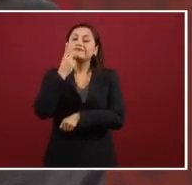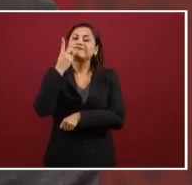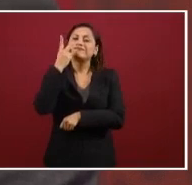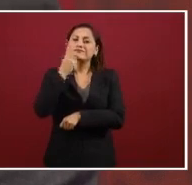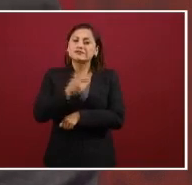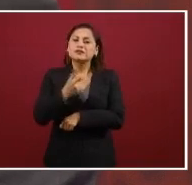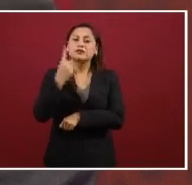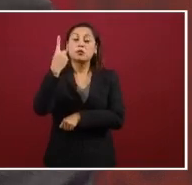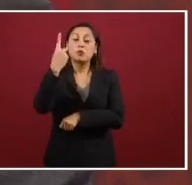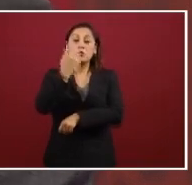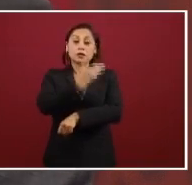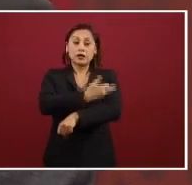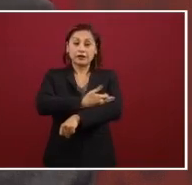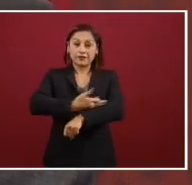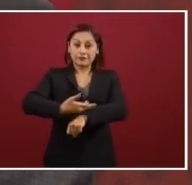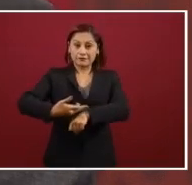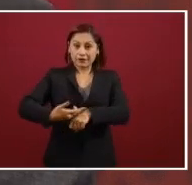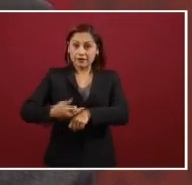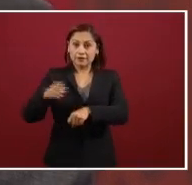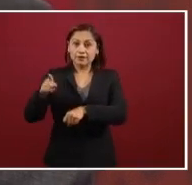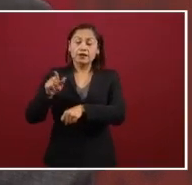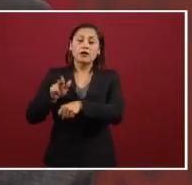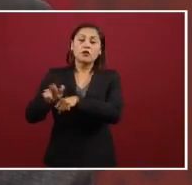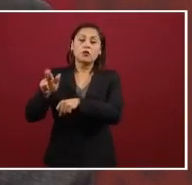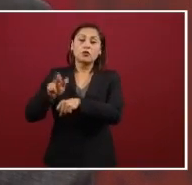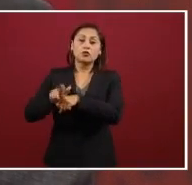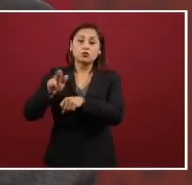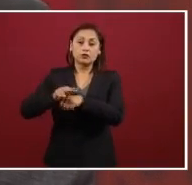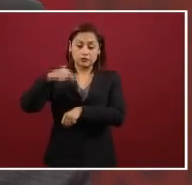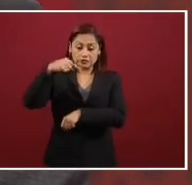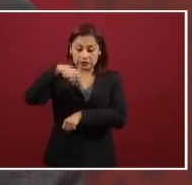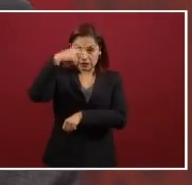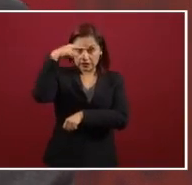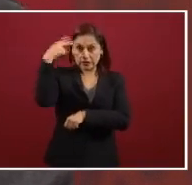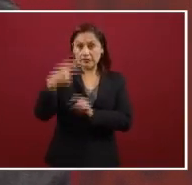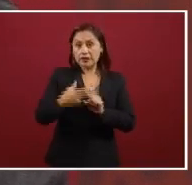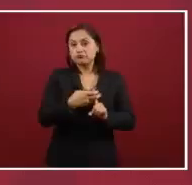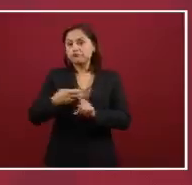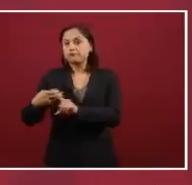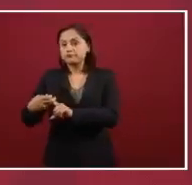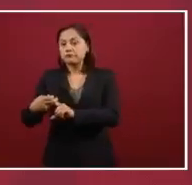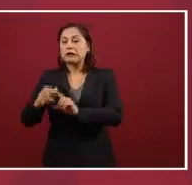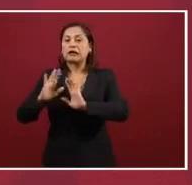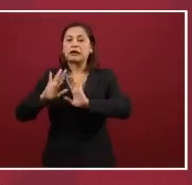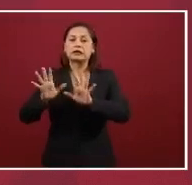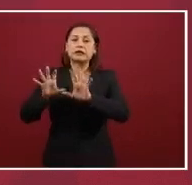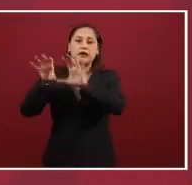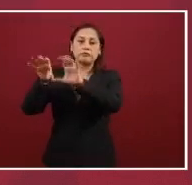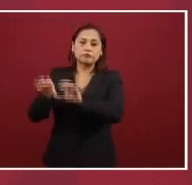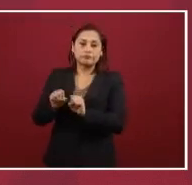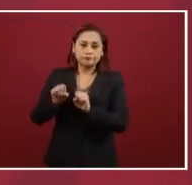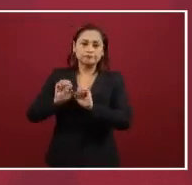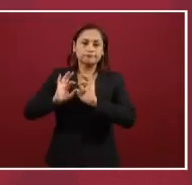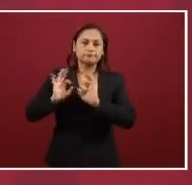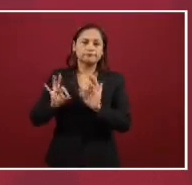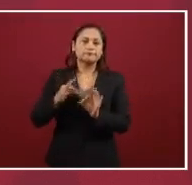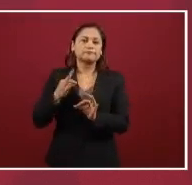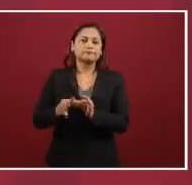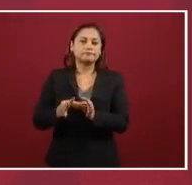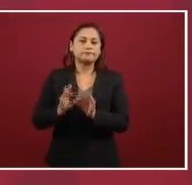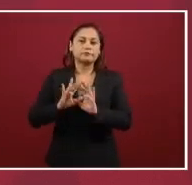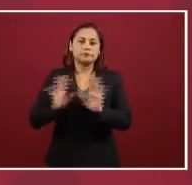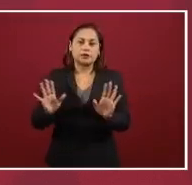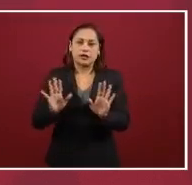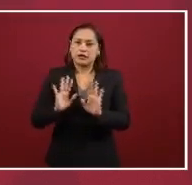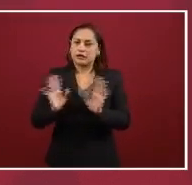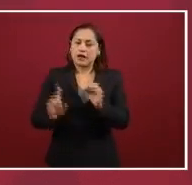familia secuestrada de hondureños en México y ya fue liberada, rescatada por las autoridades. Entonces, al día de hoy no tenemos ninguna